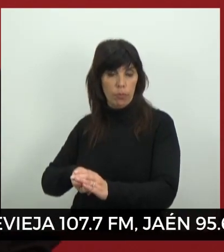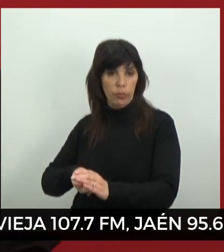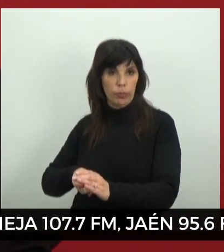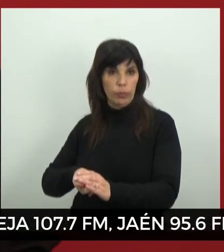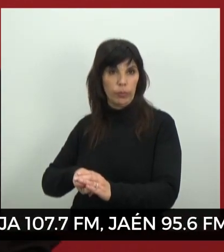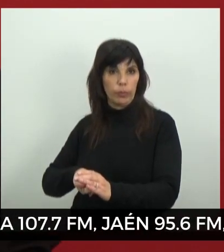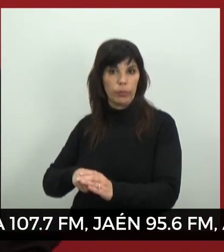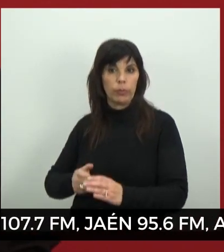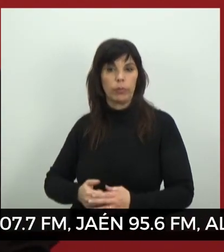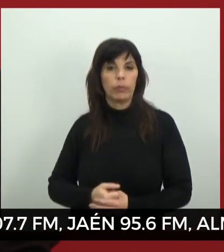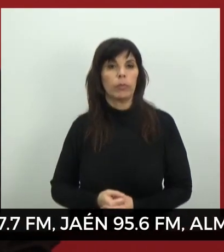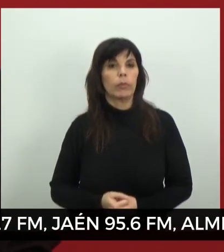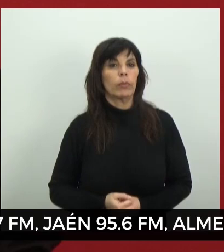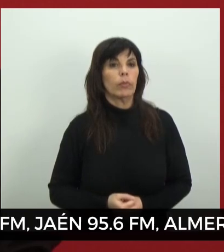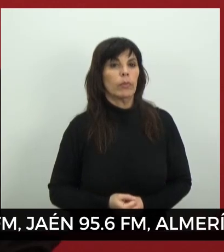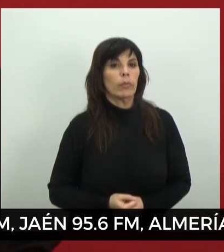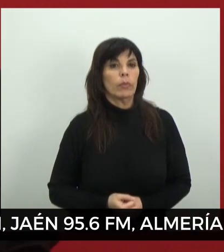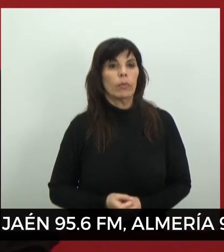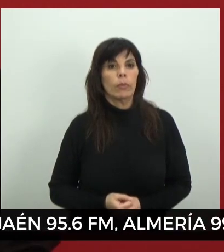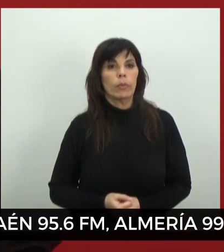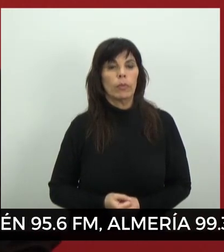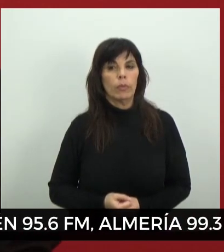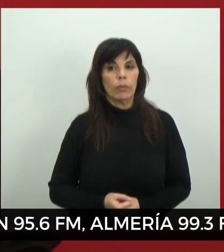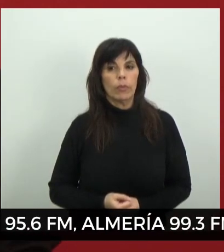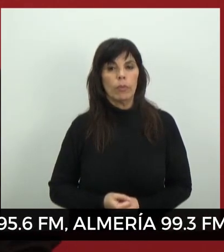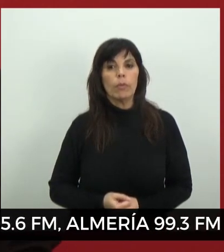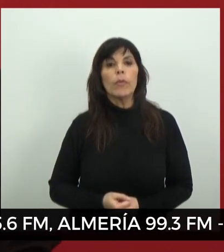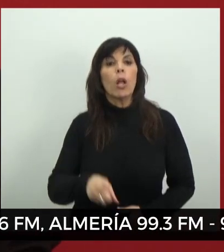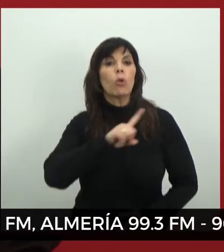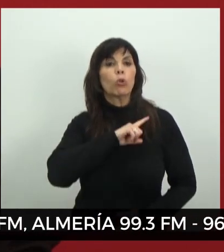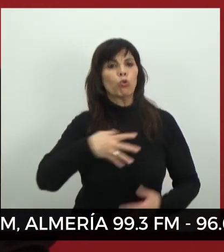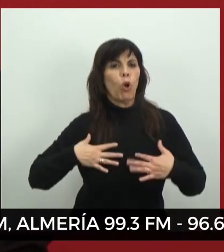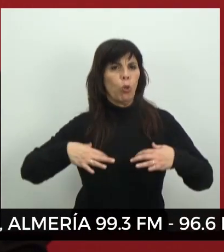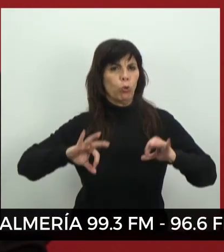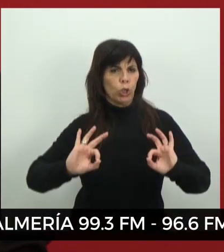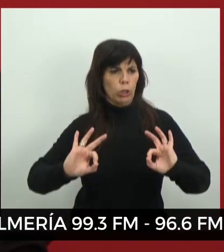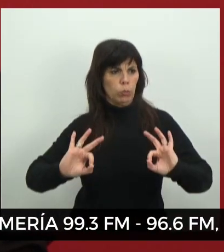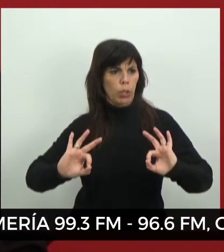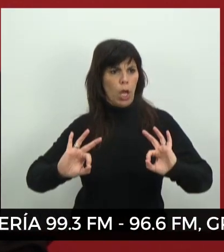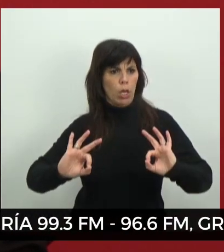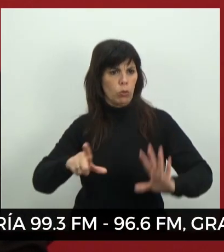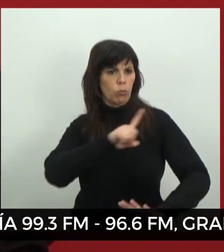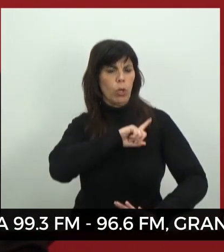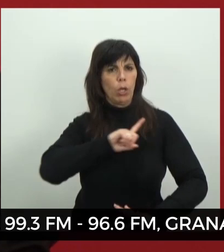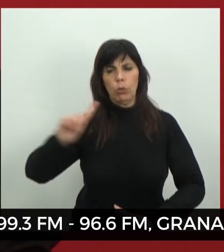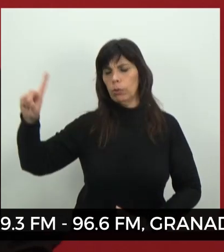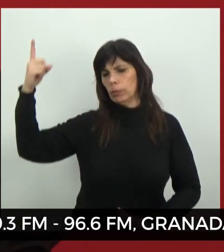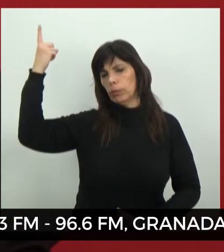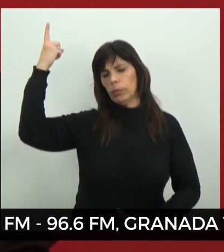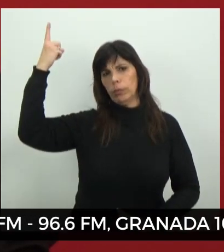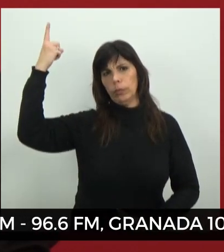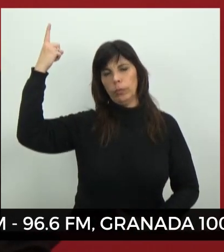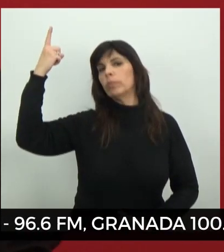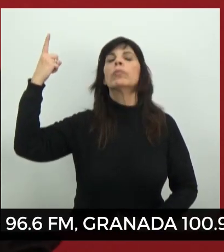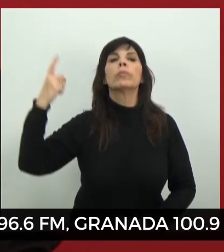Marines, los SEALs, los Navy SEALs, de los Marines, de los